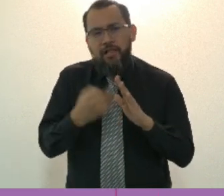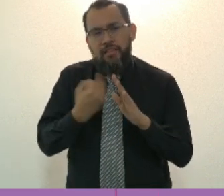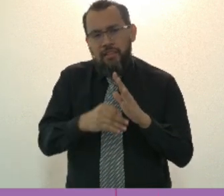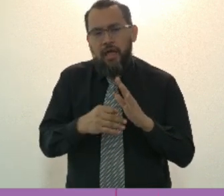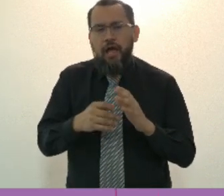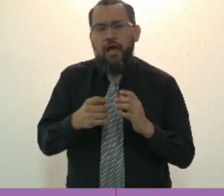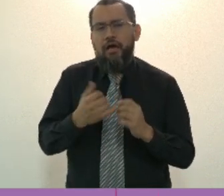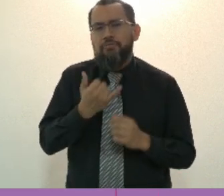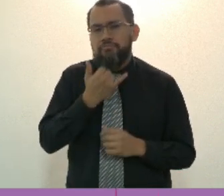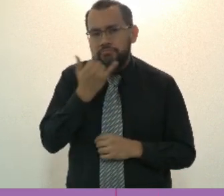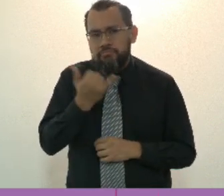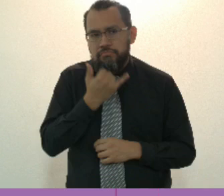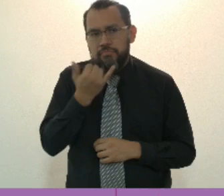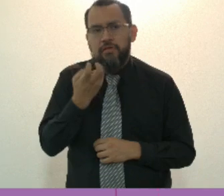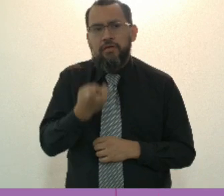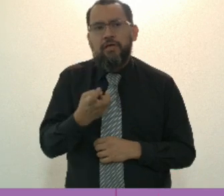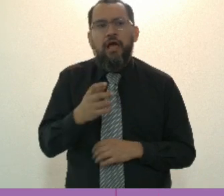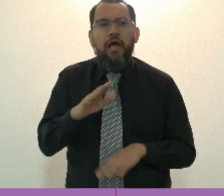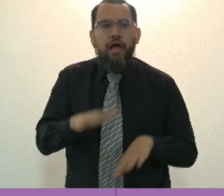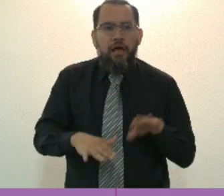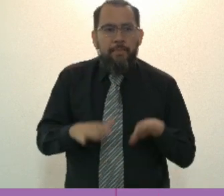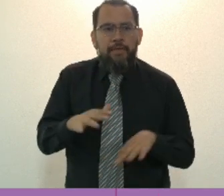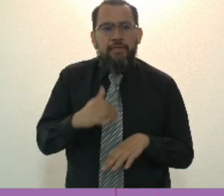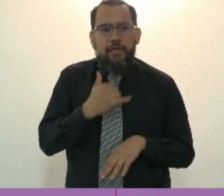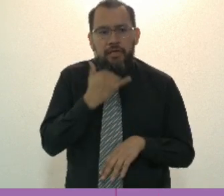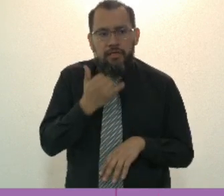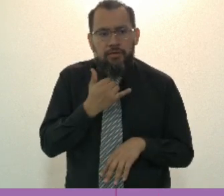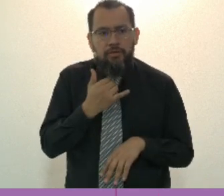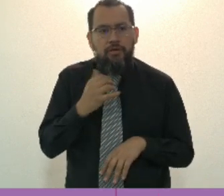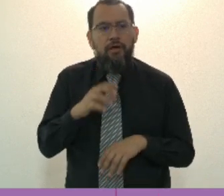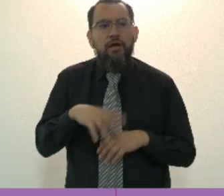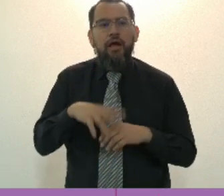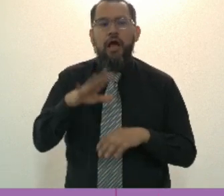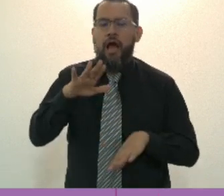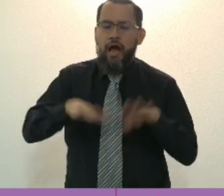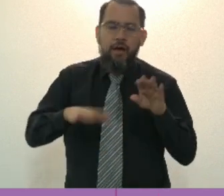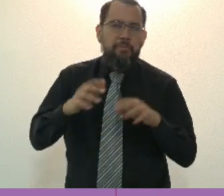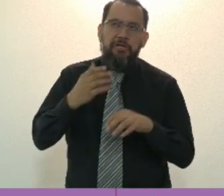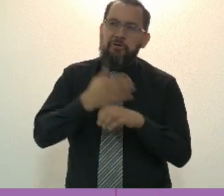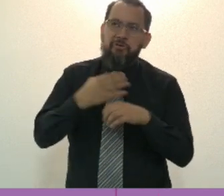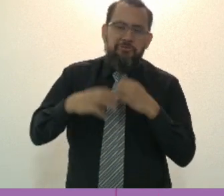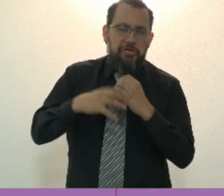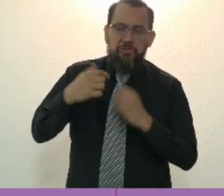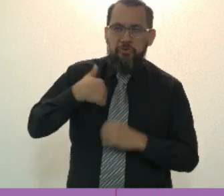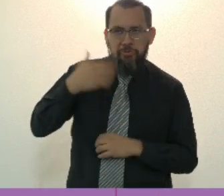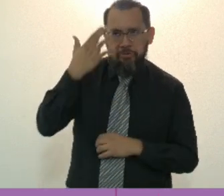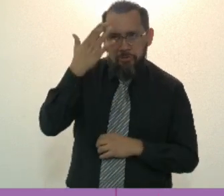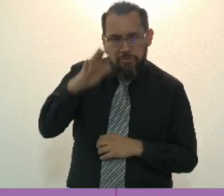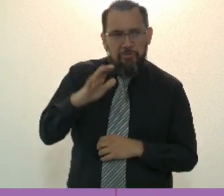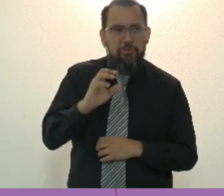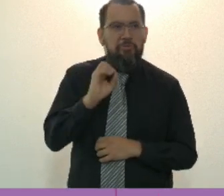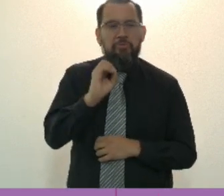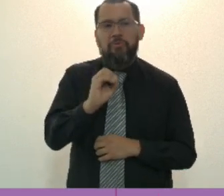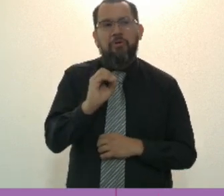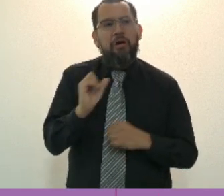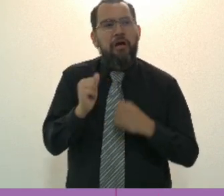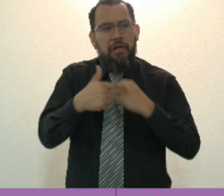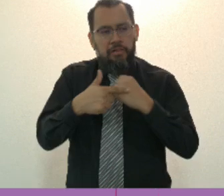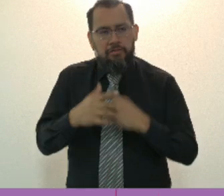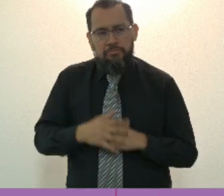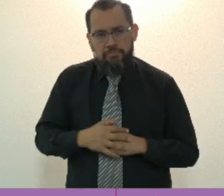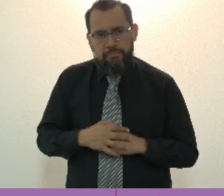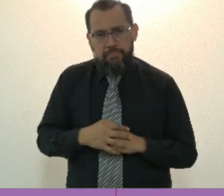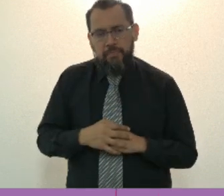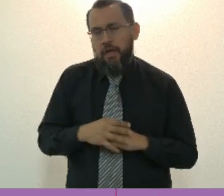dolo, entonces puede ser por negligencia o puede ser por desconocimiento o simplemente pues porque